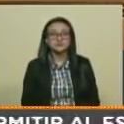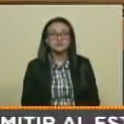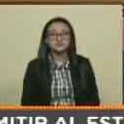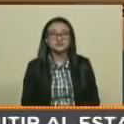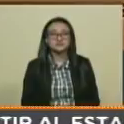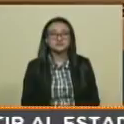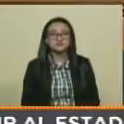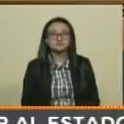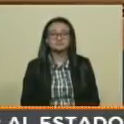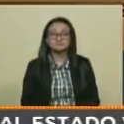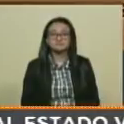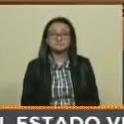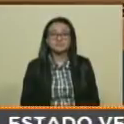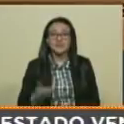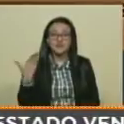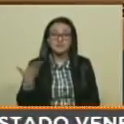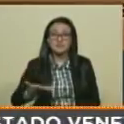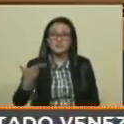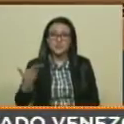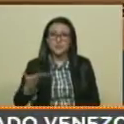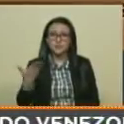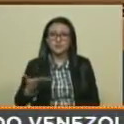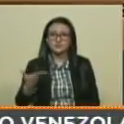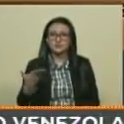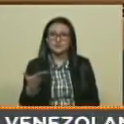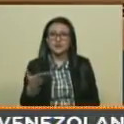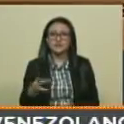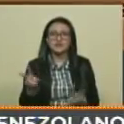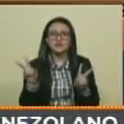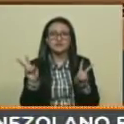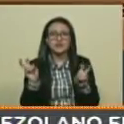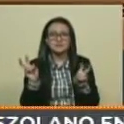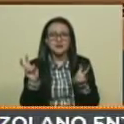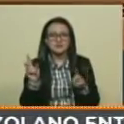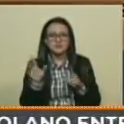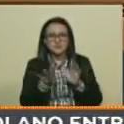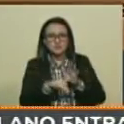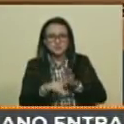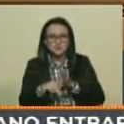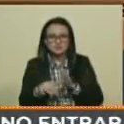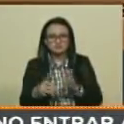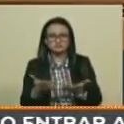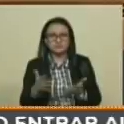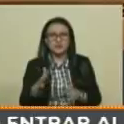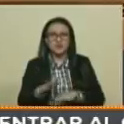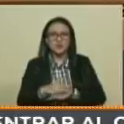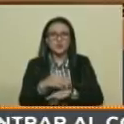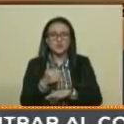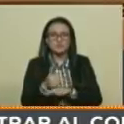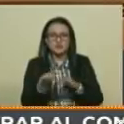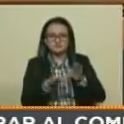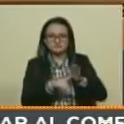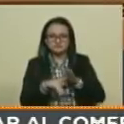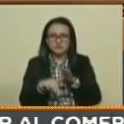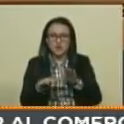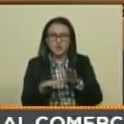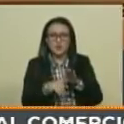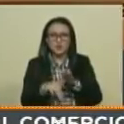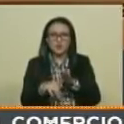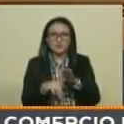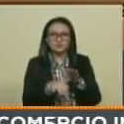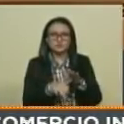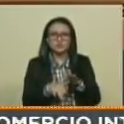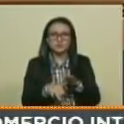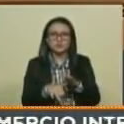Es muy importante el tema de la incautación de estos bienes producto del delito de la corrupción, y